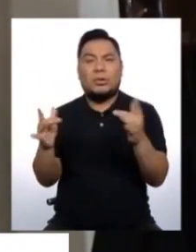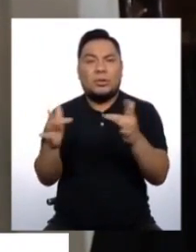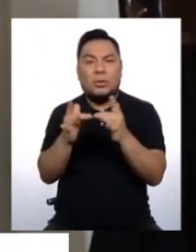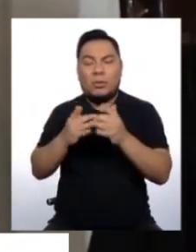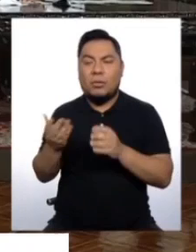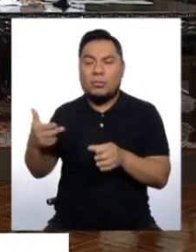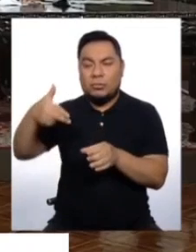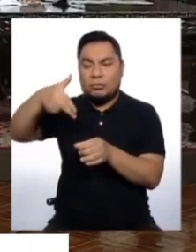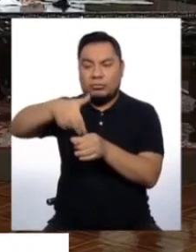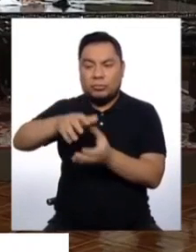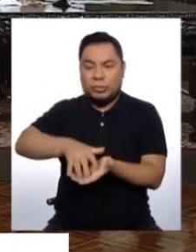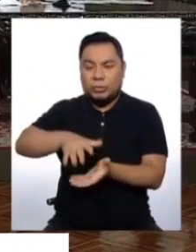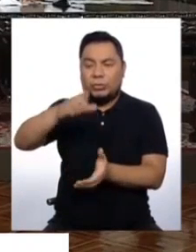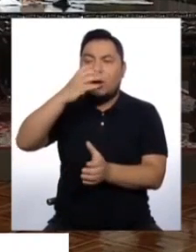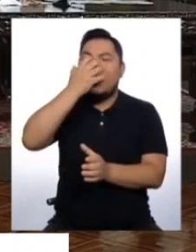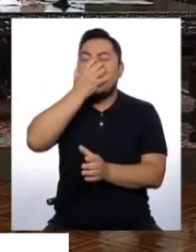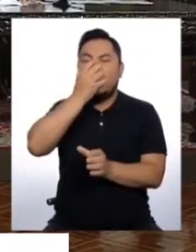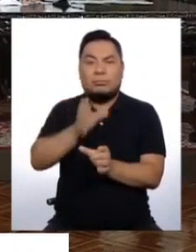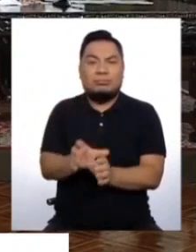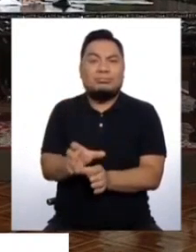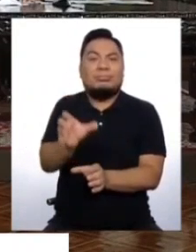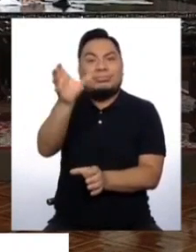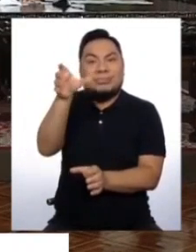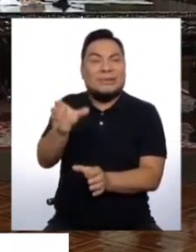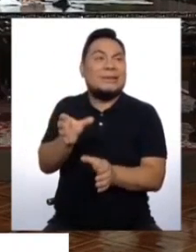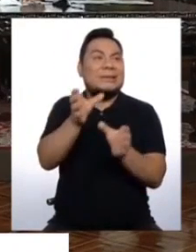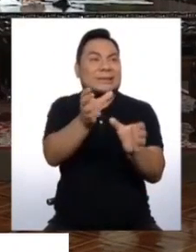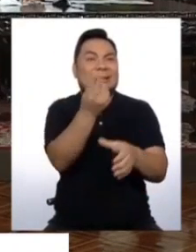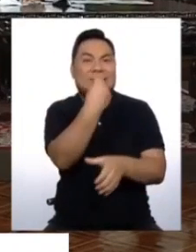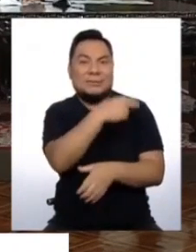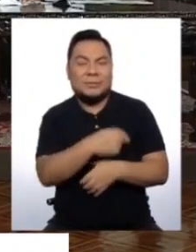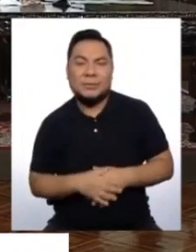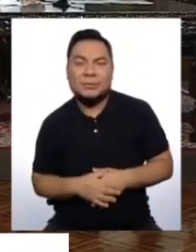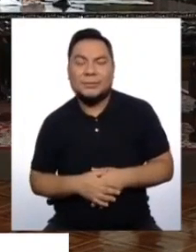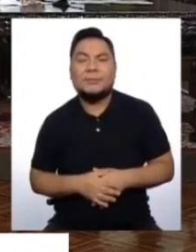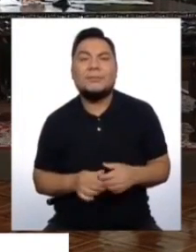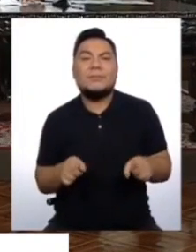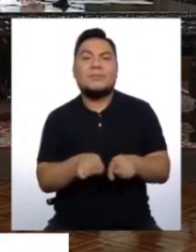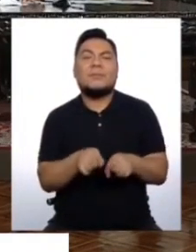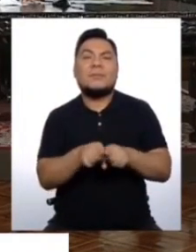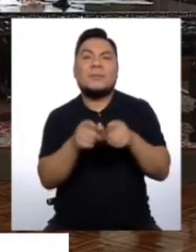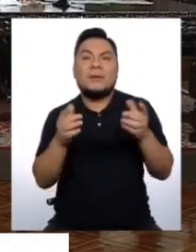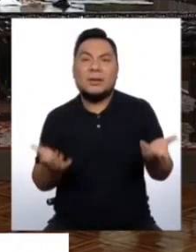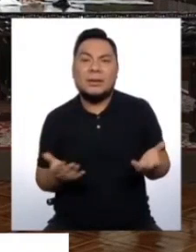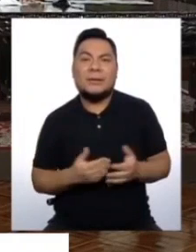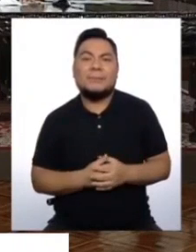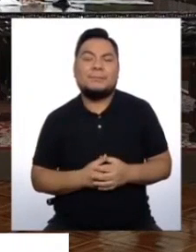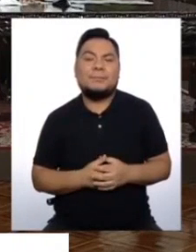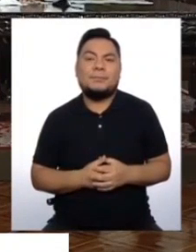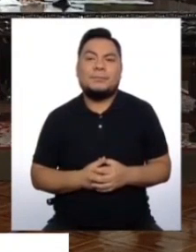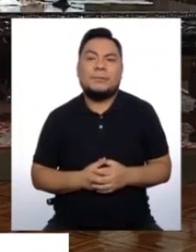distribución de oxígeno dentro de los hospitales, inclusive dotar de